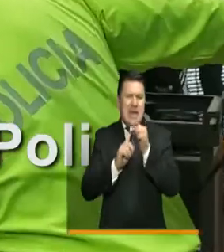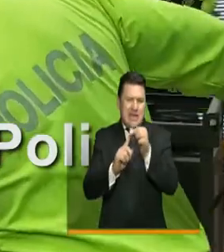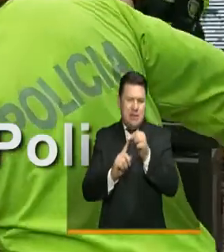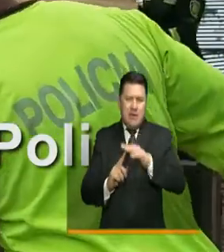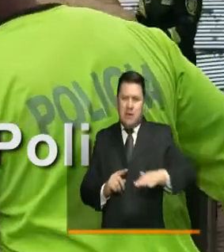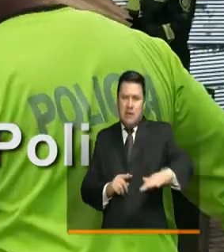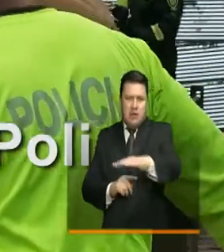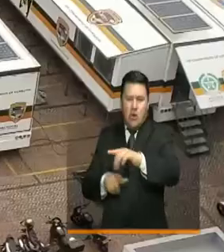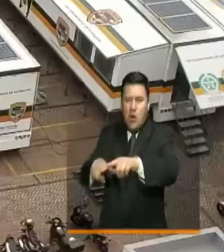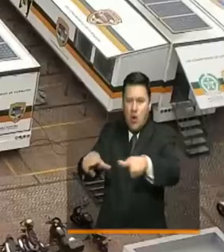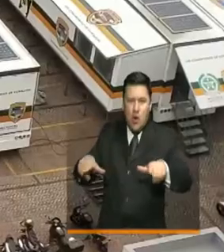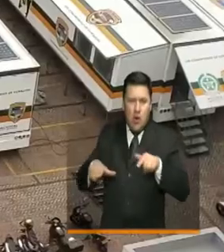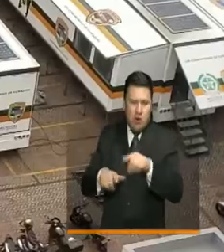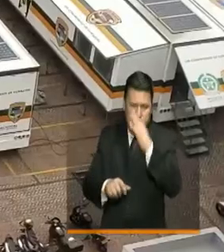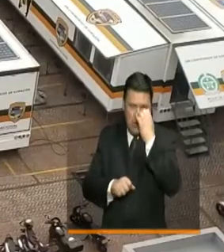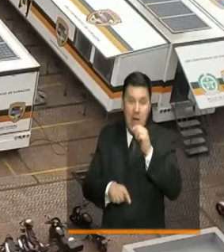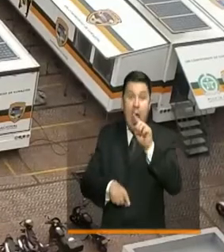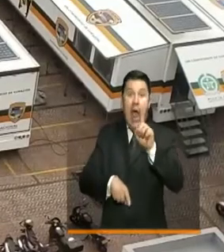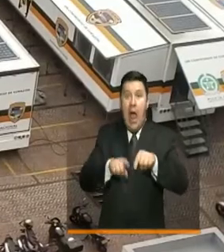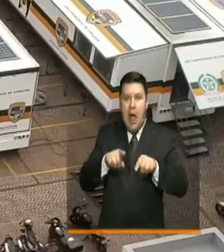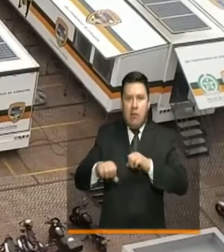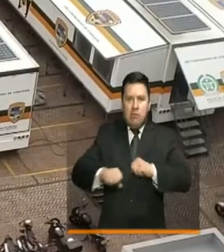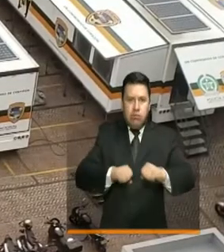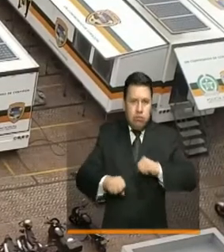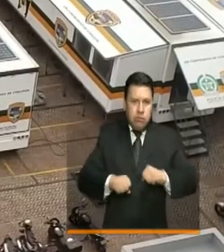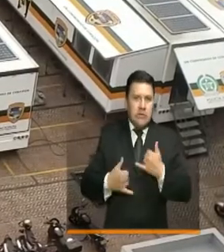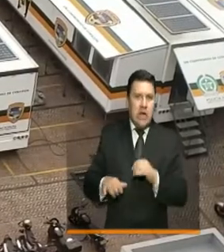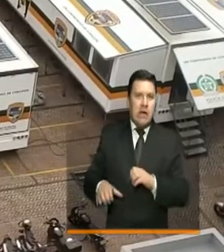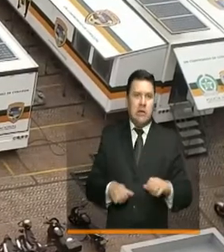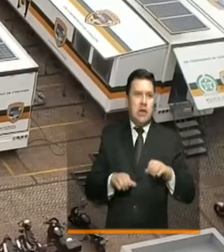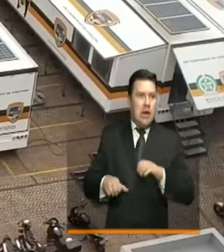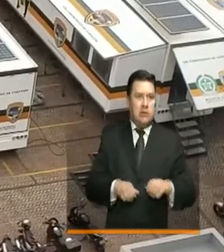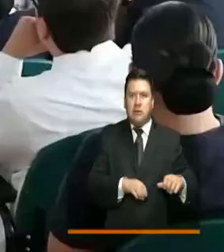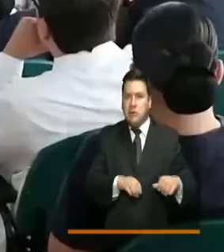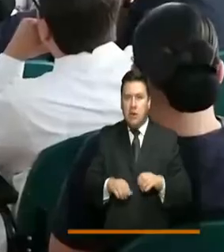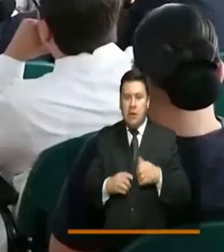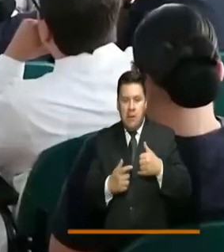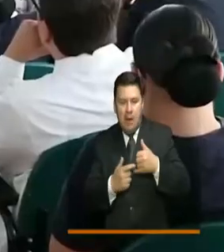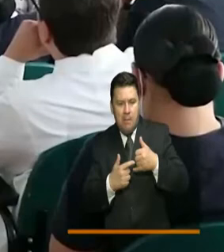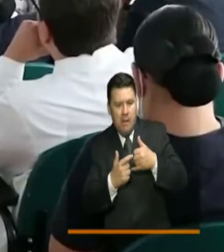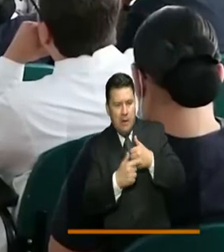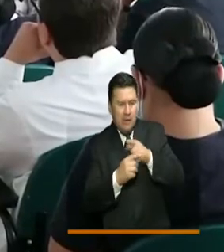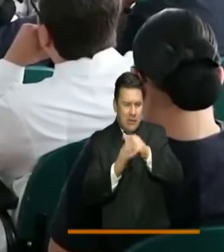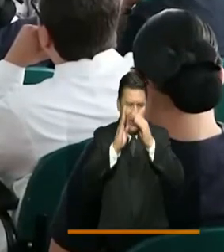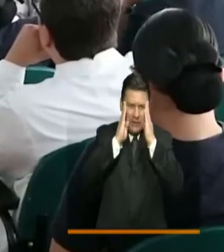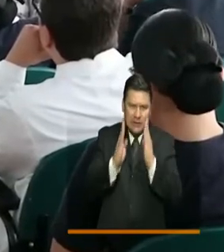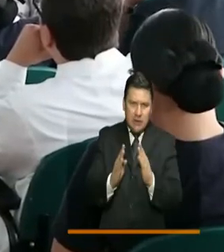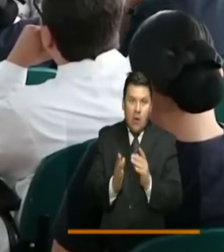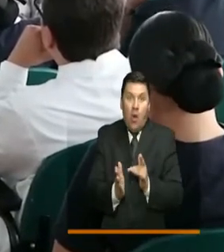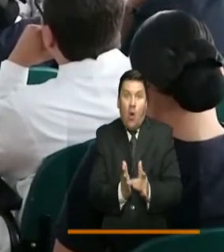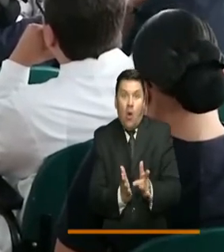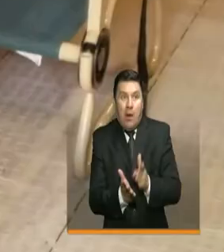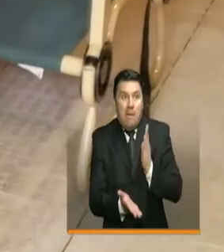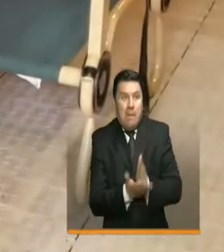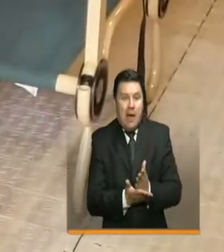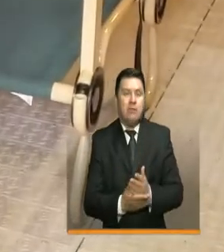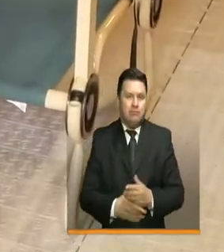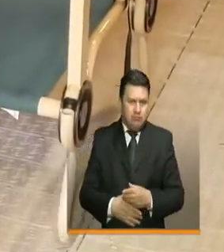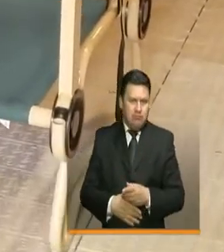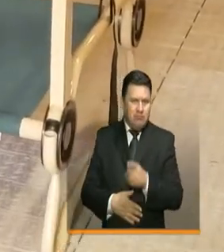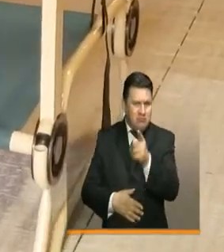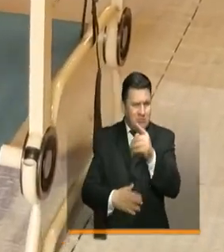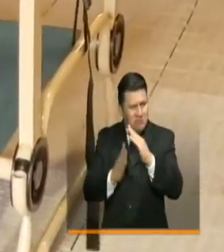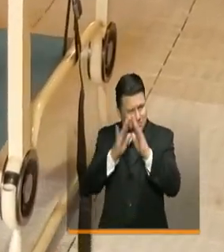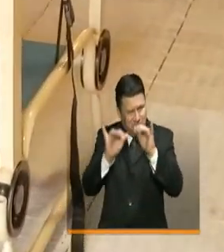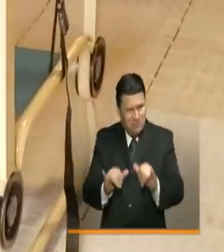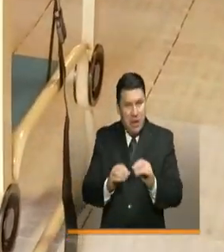en las unidades son algunas de las acciones que ya se han implementado a lo largo del país para atender esta contingencia. Quédate en casa